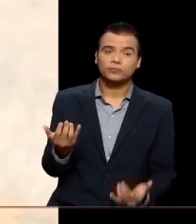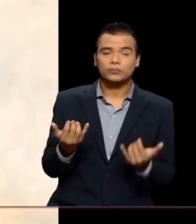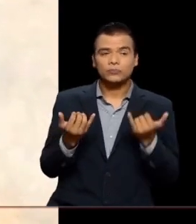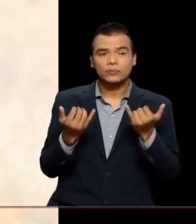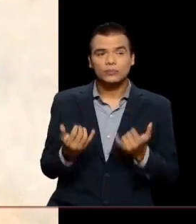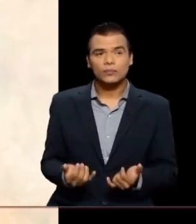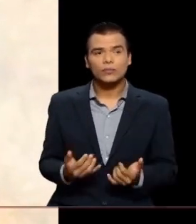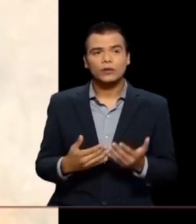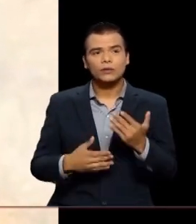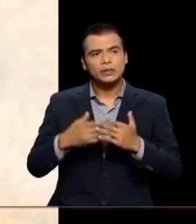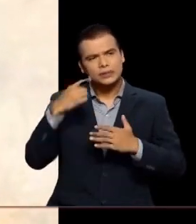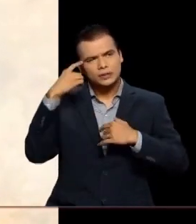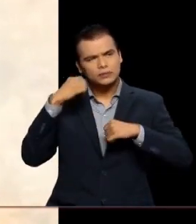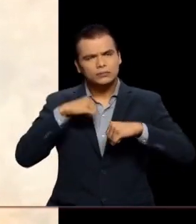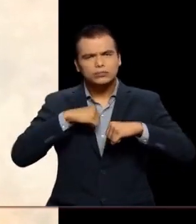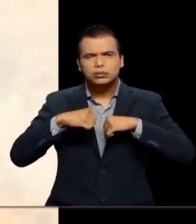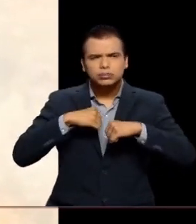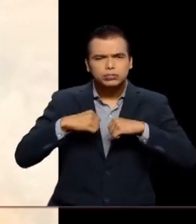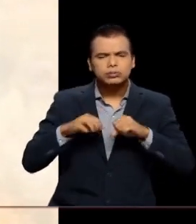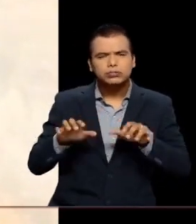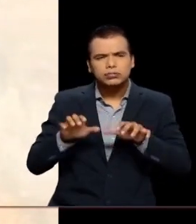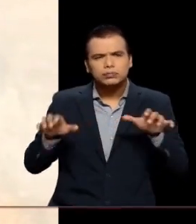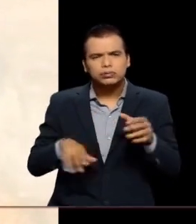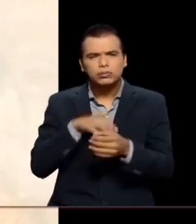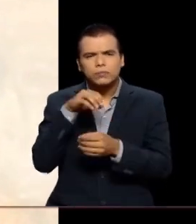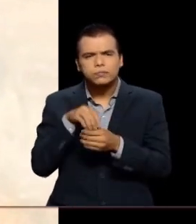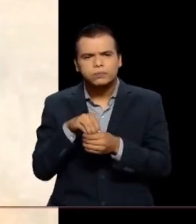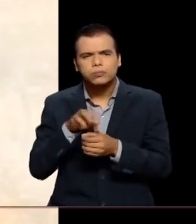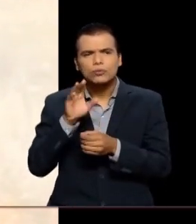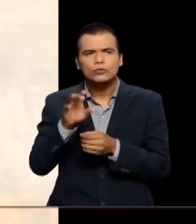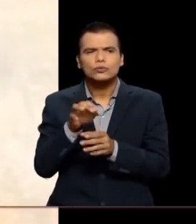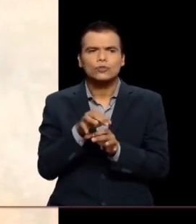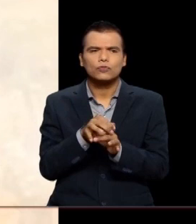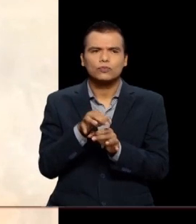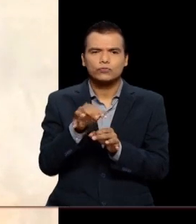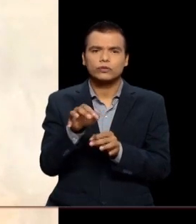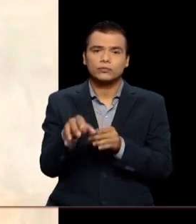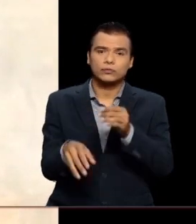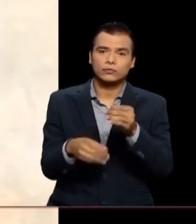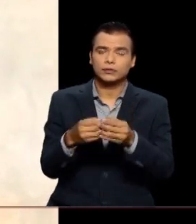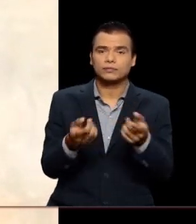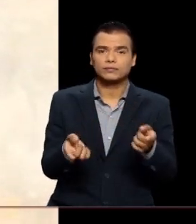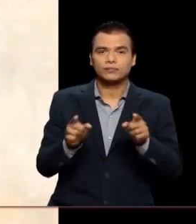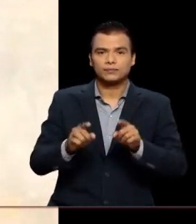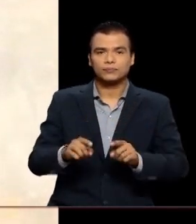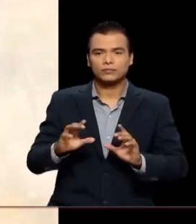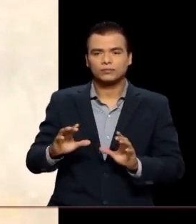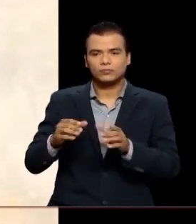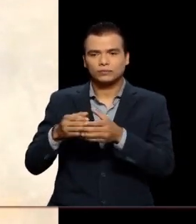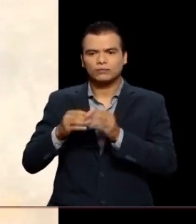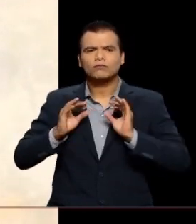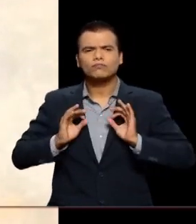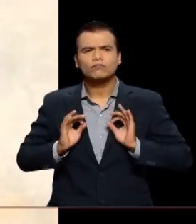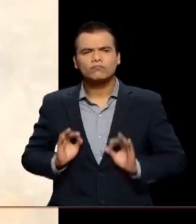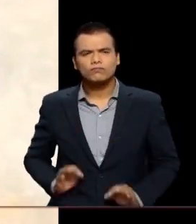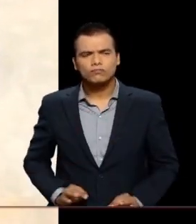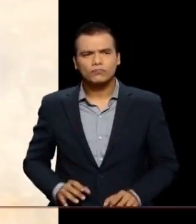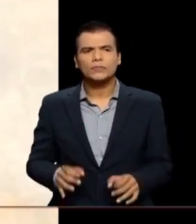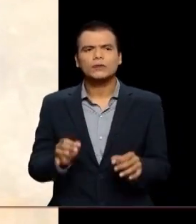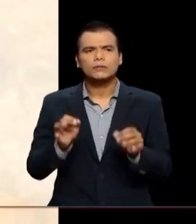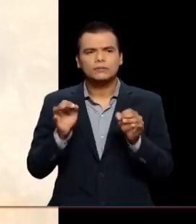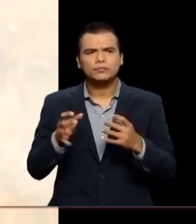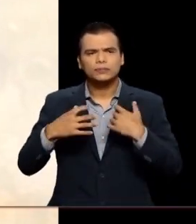de mitigación del riesgo en el casco urbano de nuestro municipio. Igualmente, el Batallón de Alta Montaña se encuentra